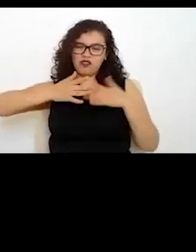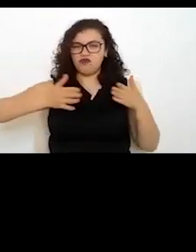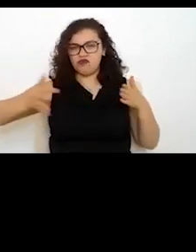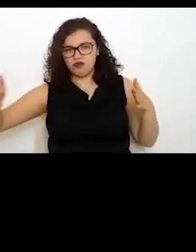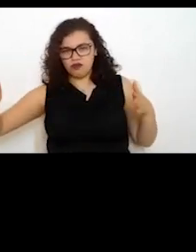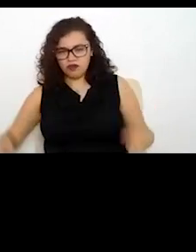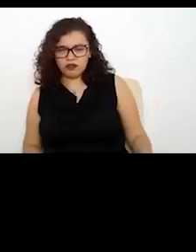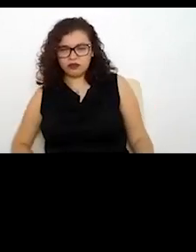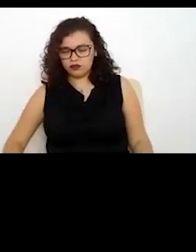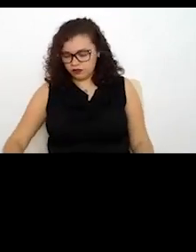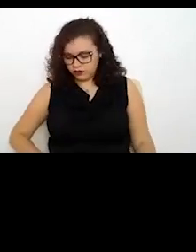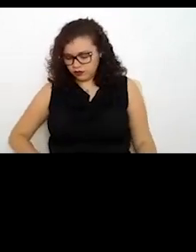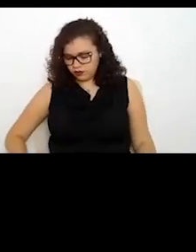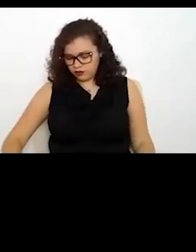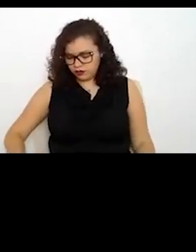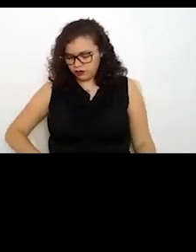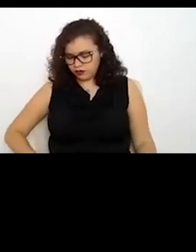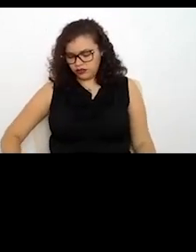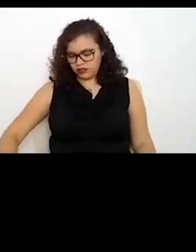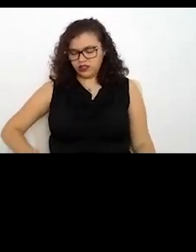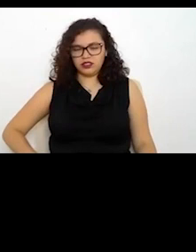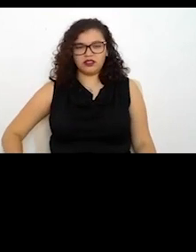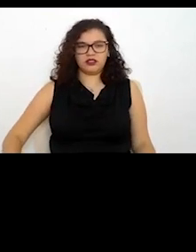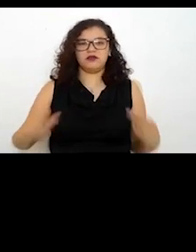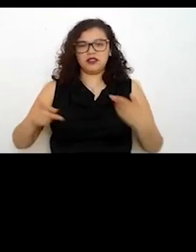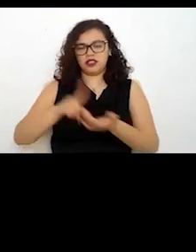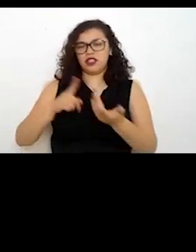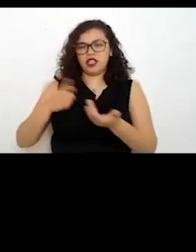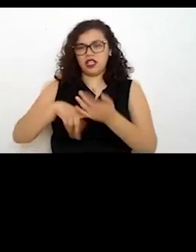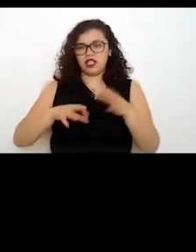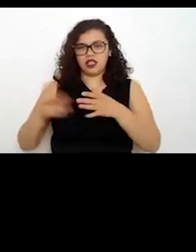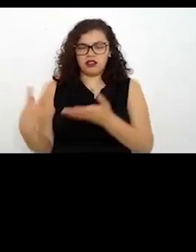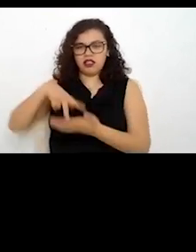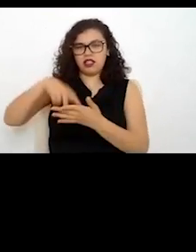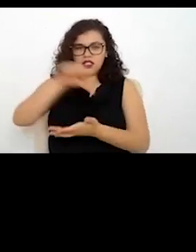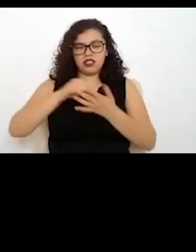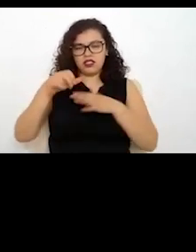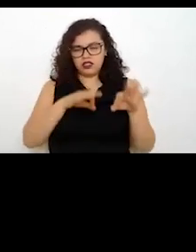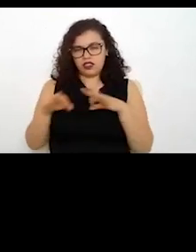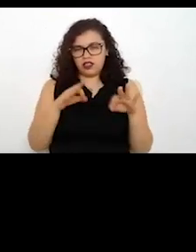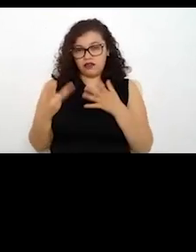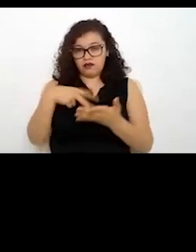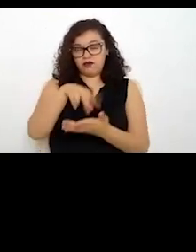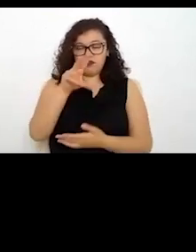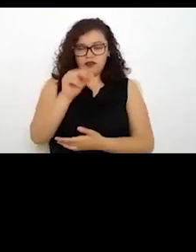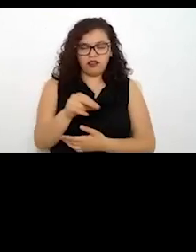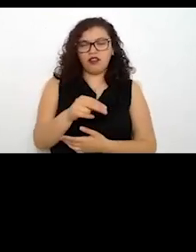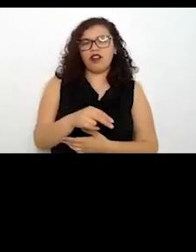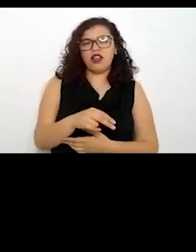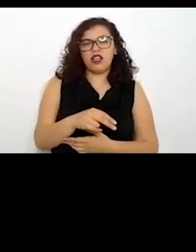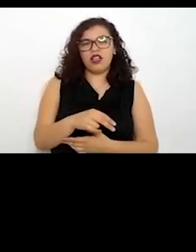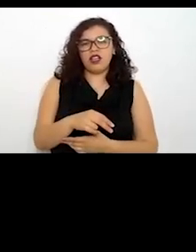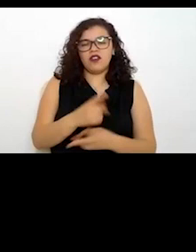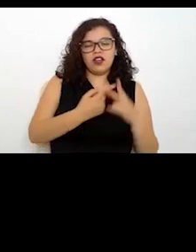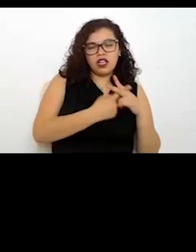como no estaba la presencia física del trabajador en el centro de trabajo, se difuminó el inicio